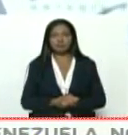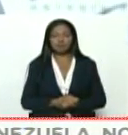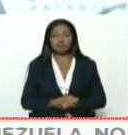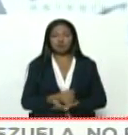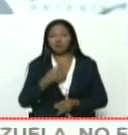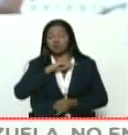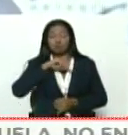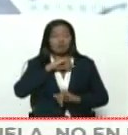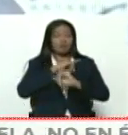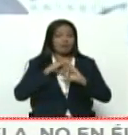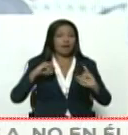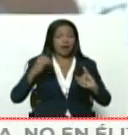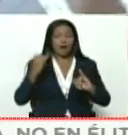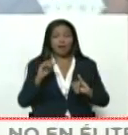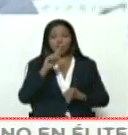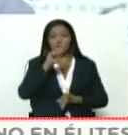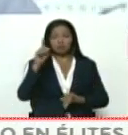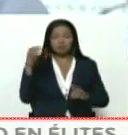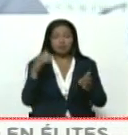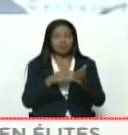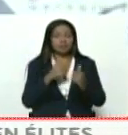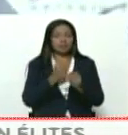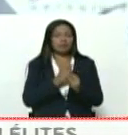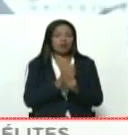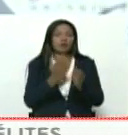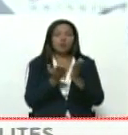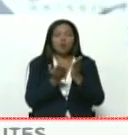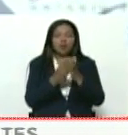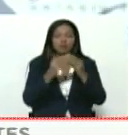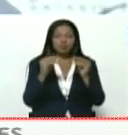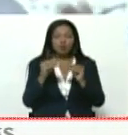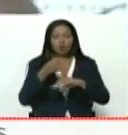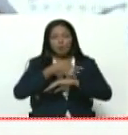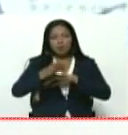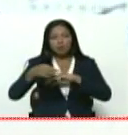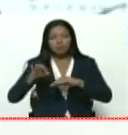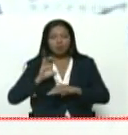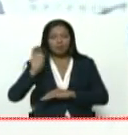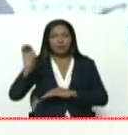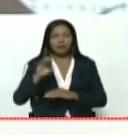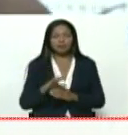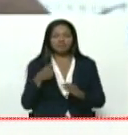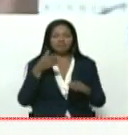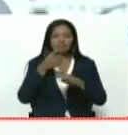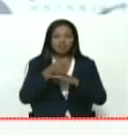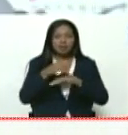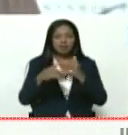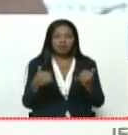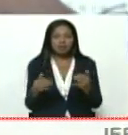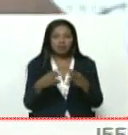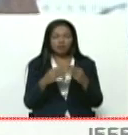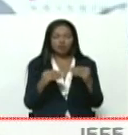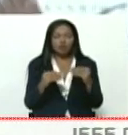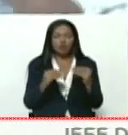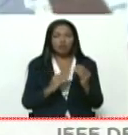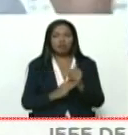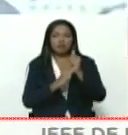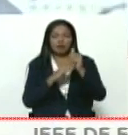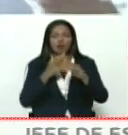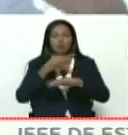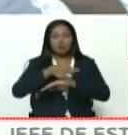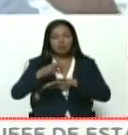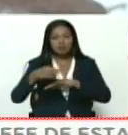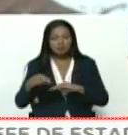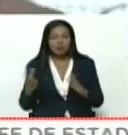tenemos la plataforma, 11.000 trabajadores, escuelas en todos los municipios del país, pasar por ahí a todo el liderazgo